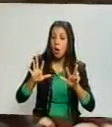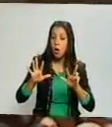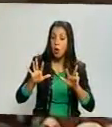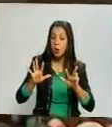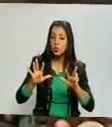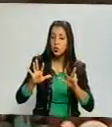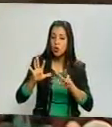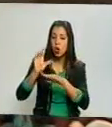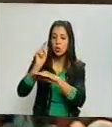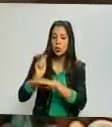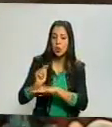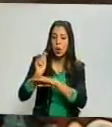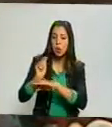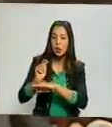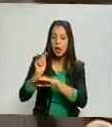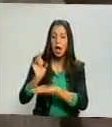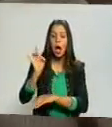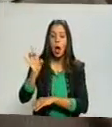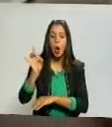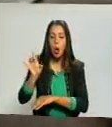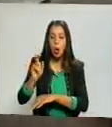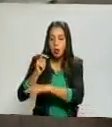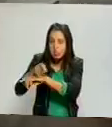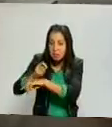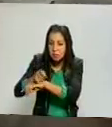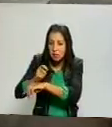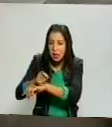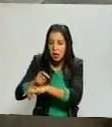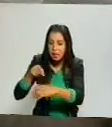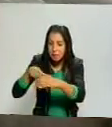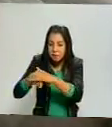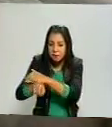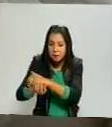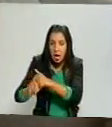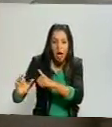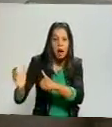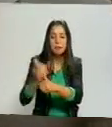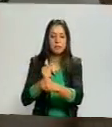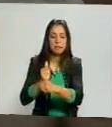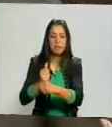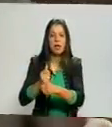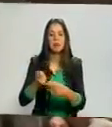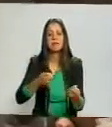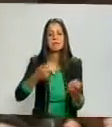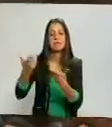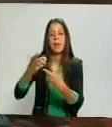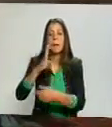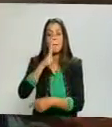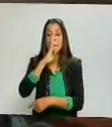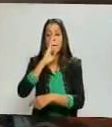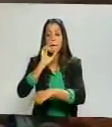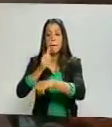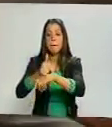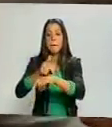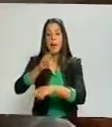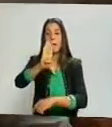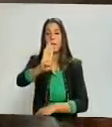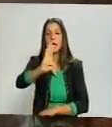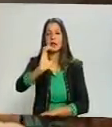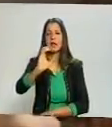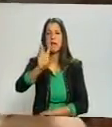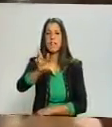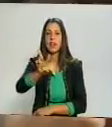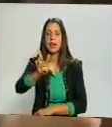de las ocho toneladas de oro que este año han sido entregadas al Banco Central de Venezuela,